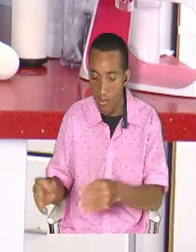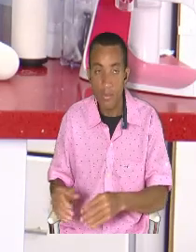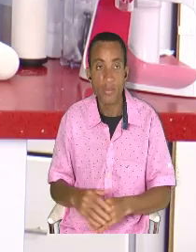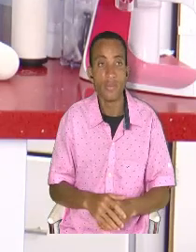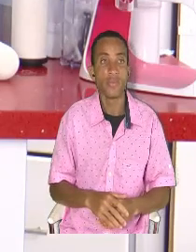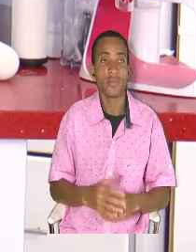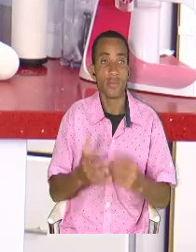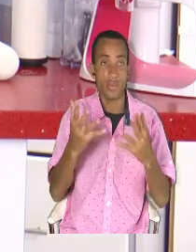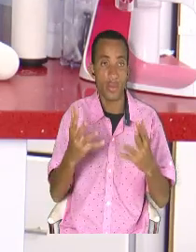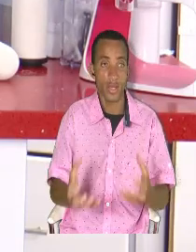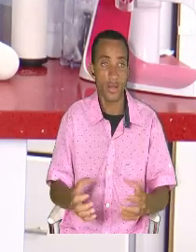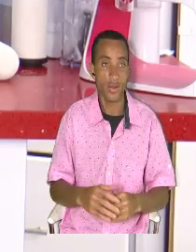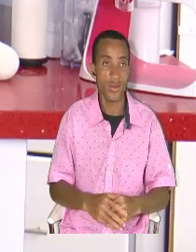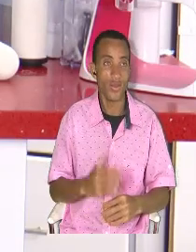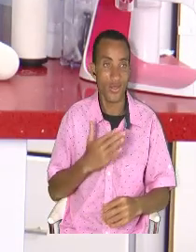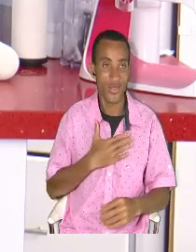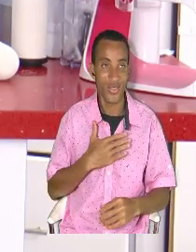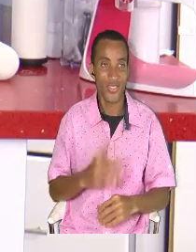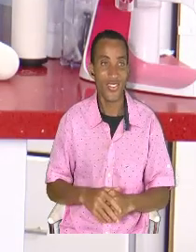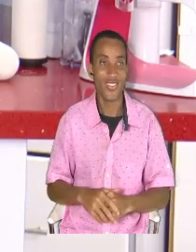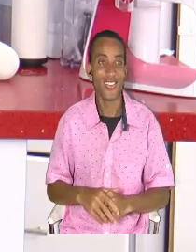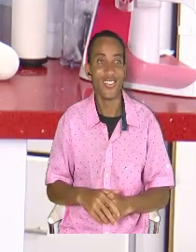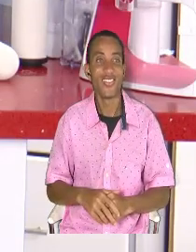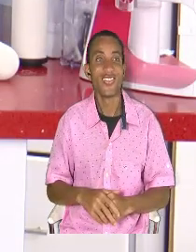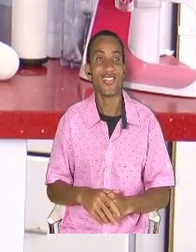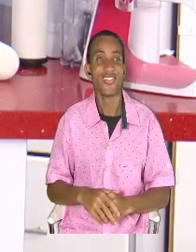hacerlo o se lo hago? No, hágalo, porque ¿sí?